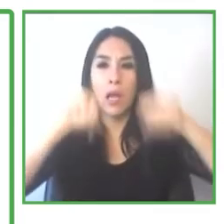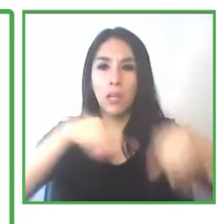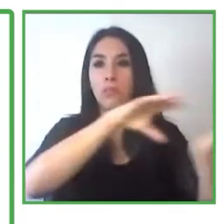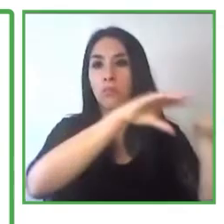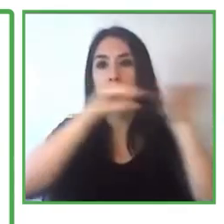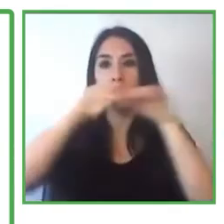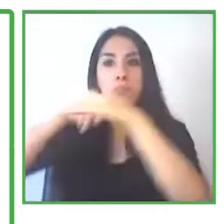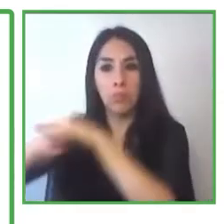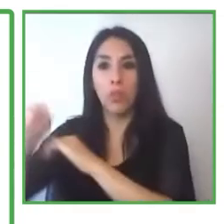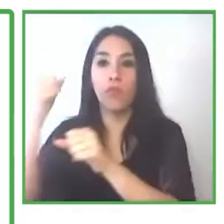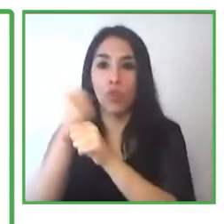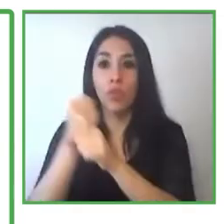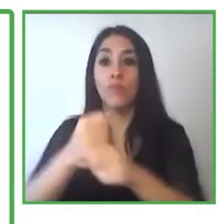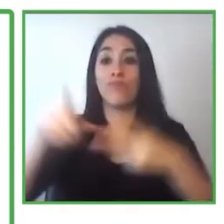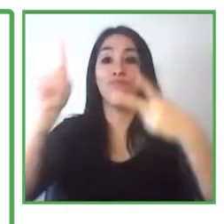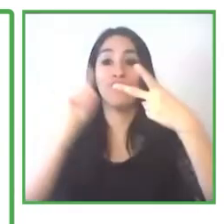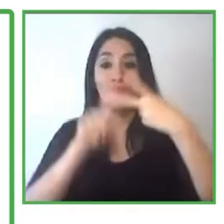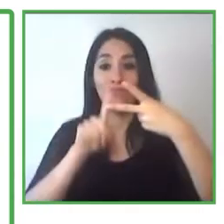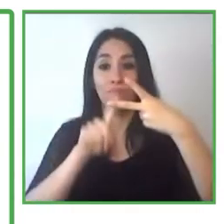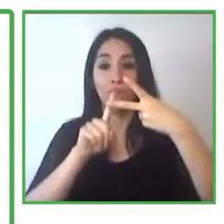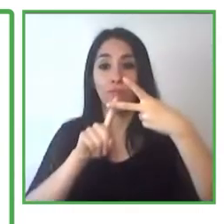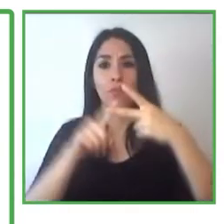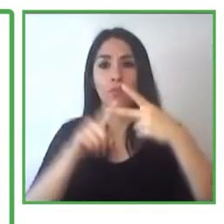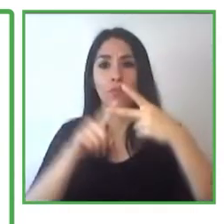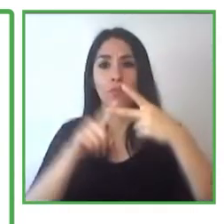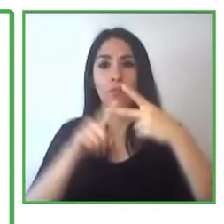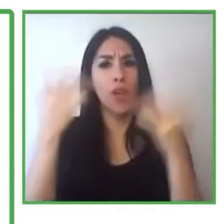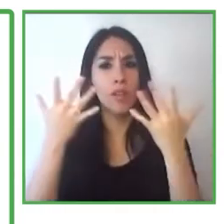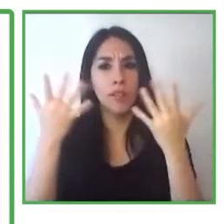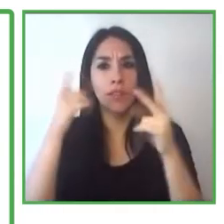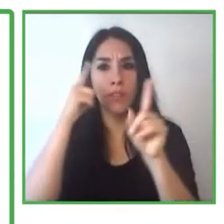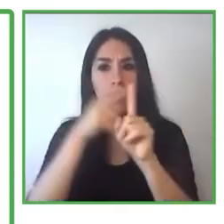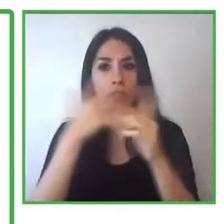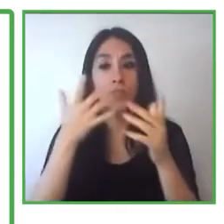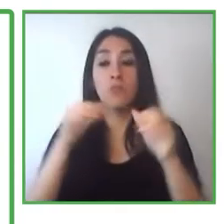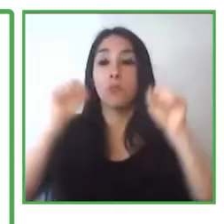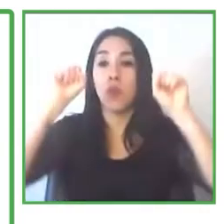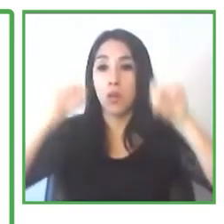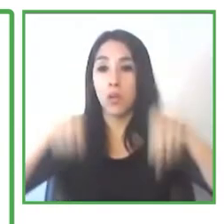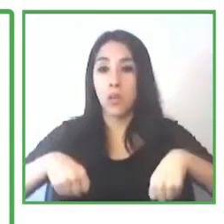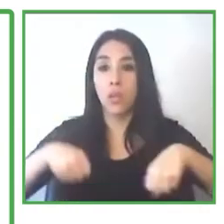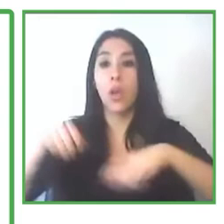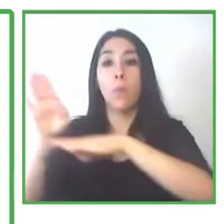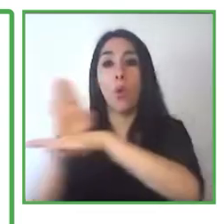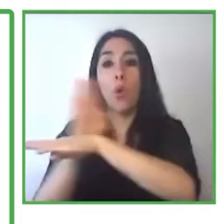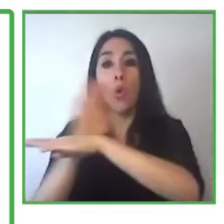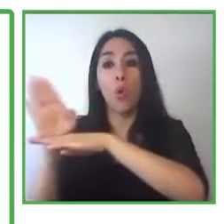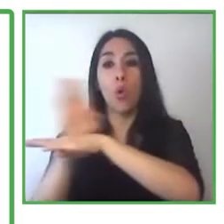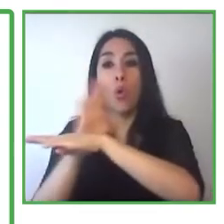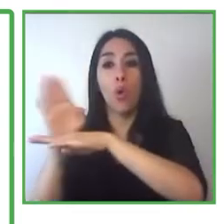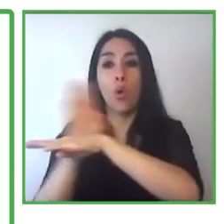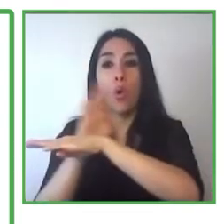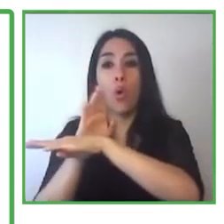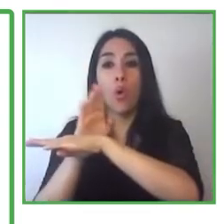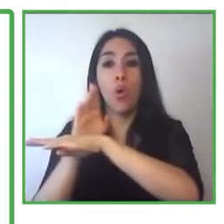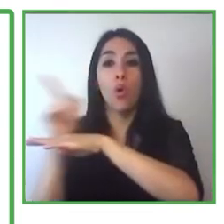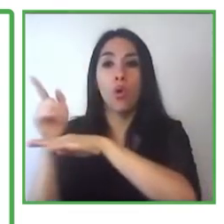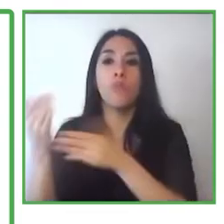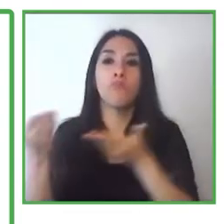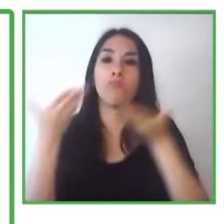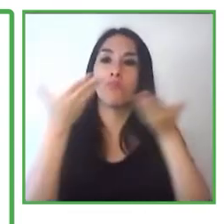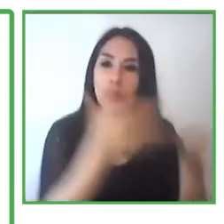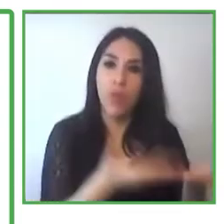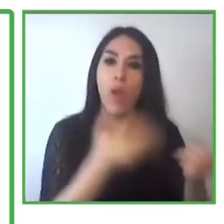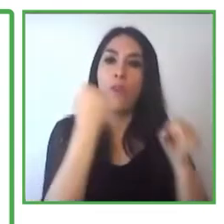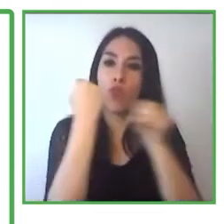fundamental, es el de conseguir que las empresas incorporen a sus plantillas a estas personas, como una medida de